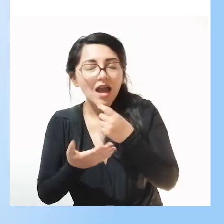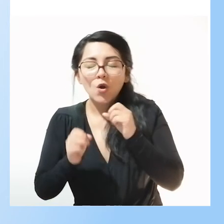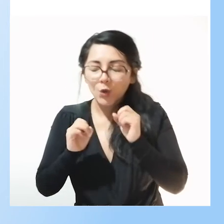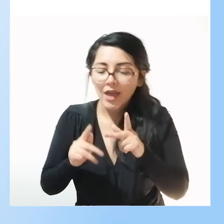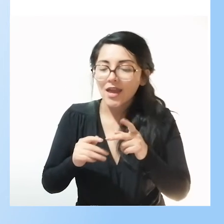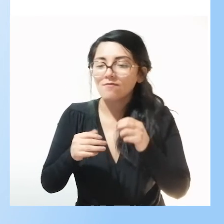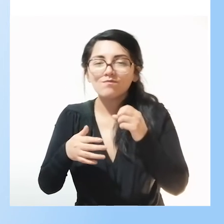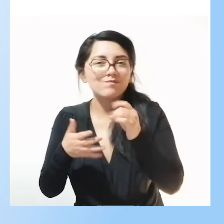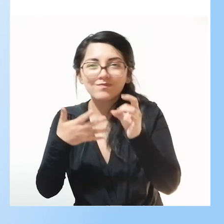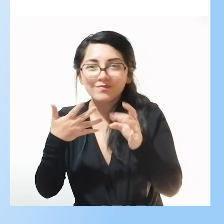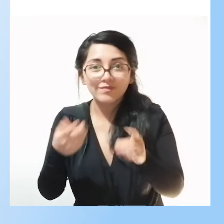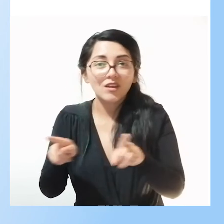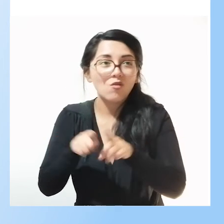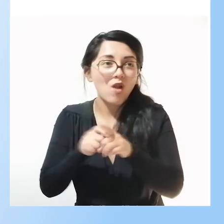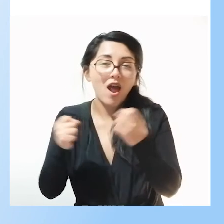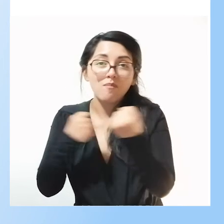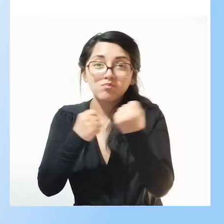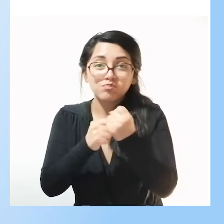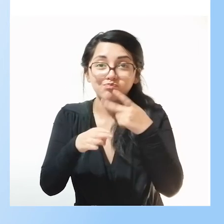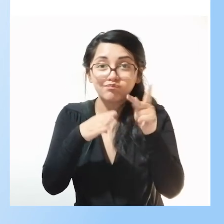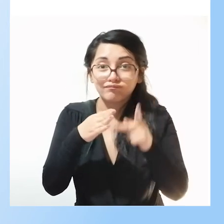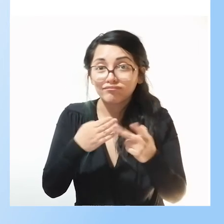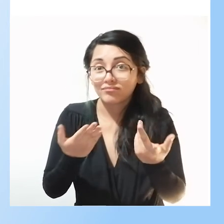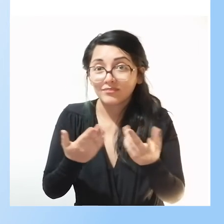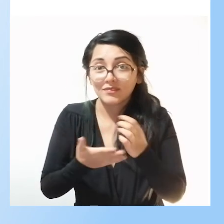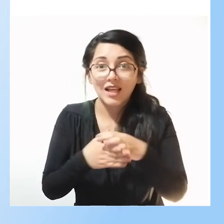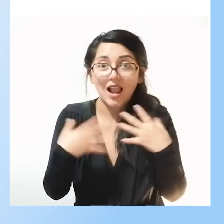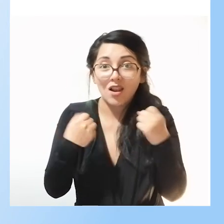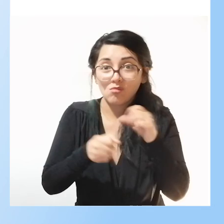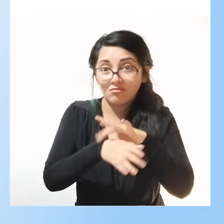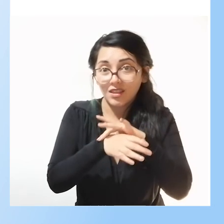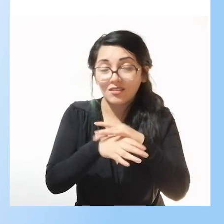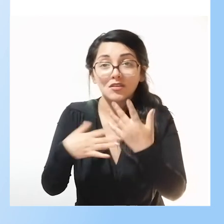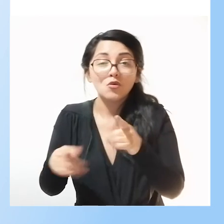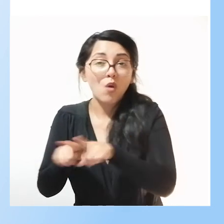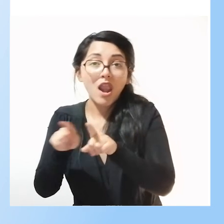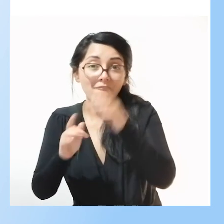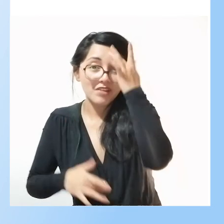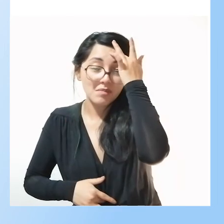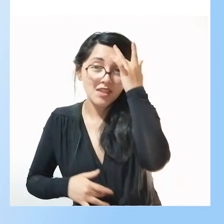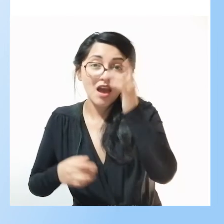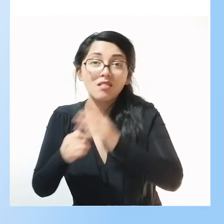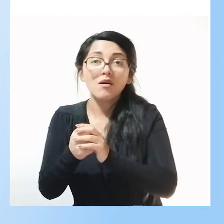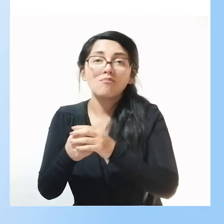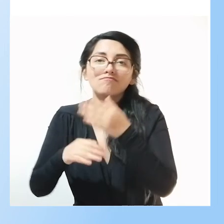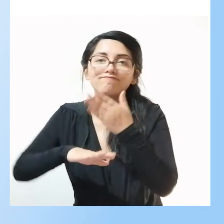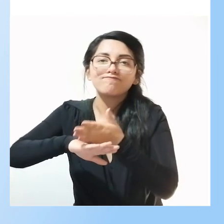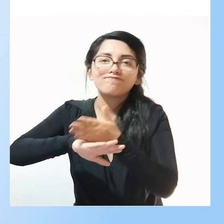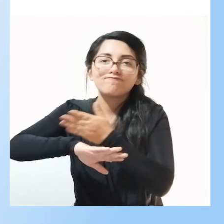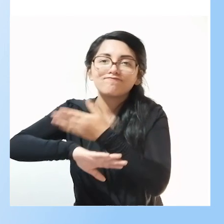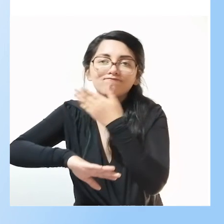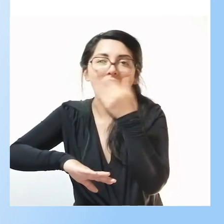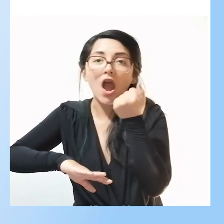participarán más con el profesional sanitario y su enfermedad evolucionará mejor. ¿Por qué? Porque